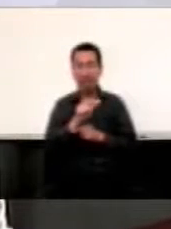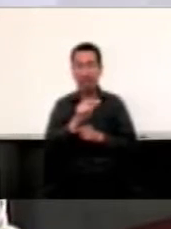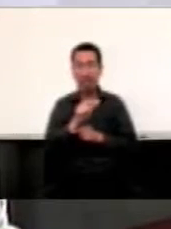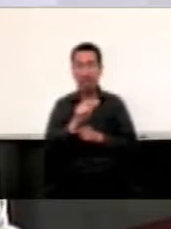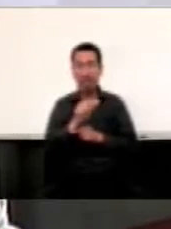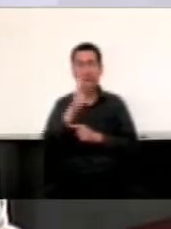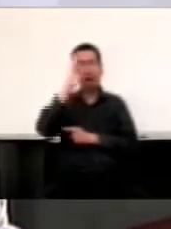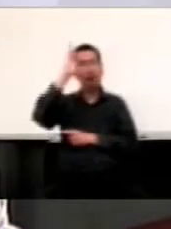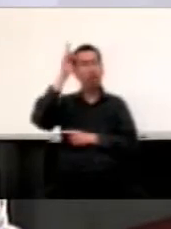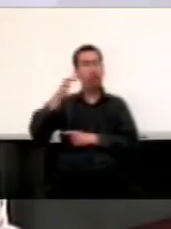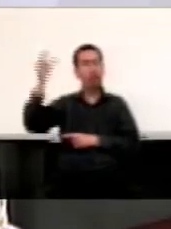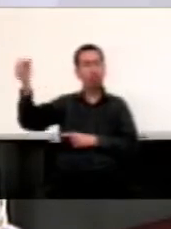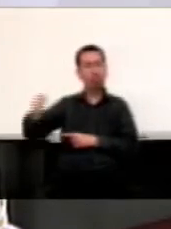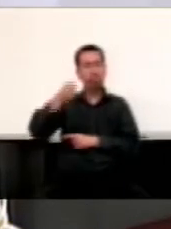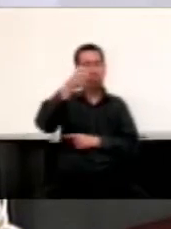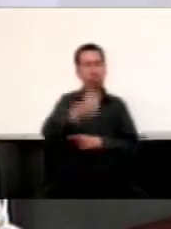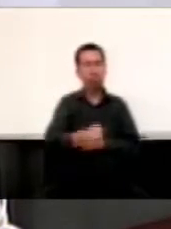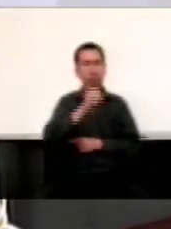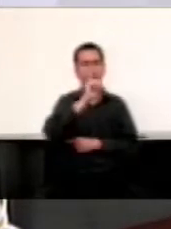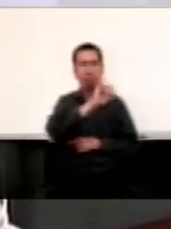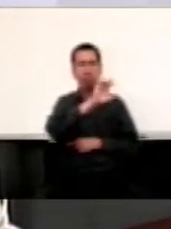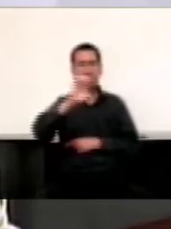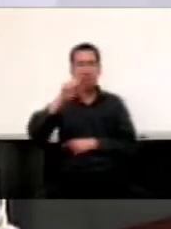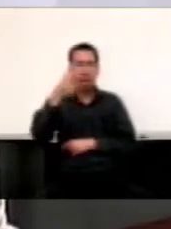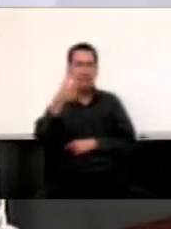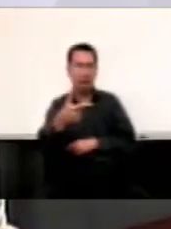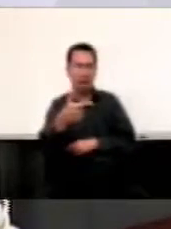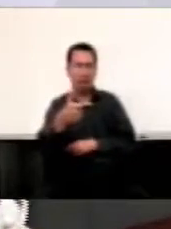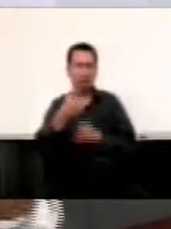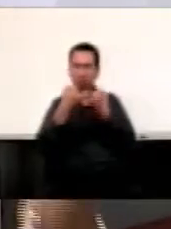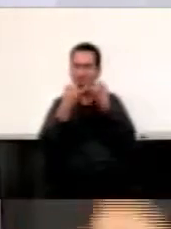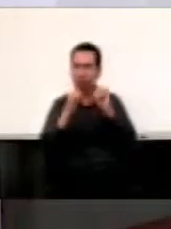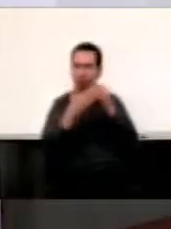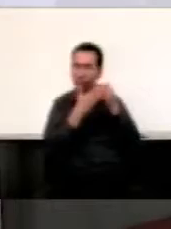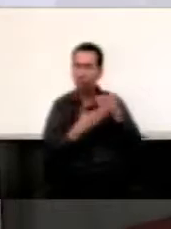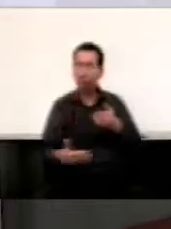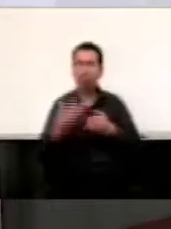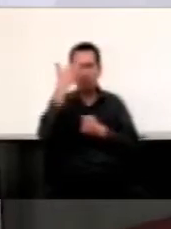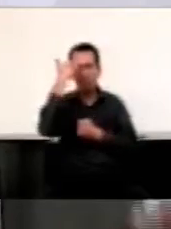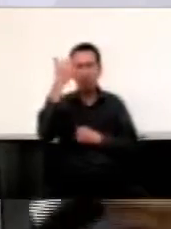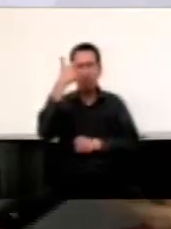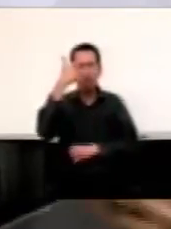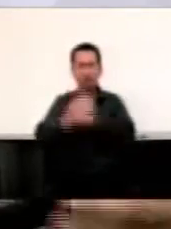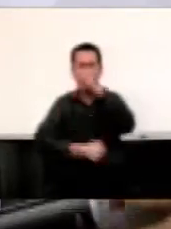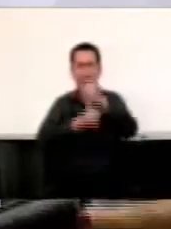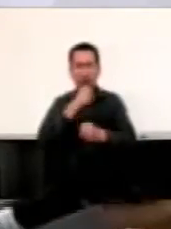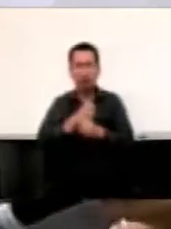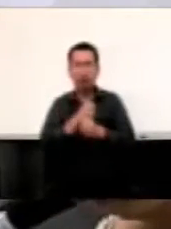fue designada consejera electoral del Instituto Electoral del Estado de Guanajuato por un periodo de 7 años.